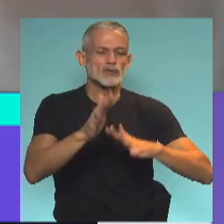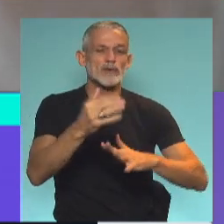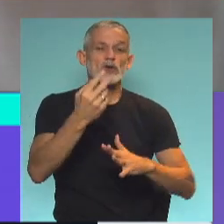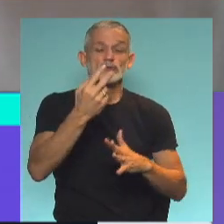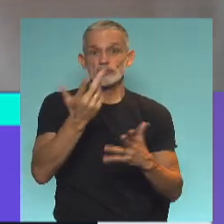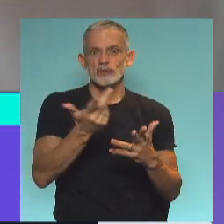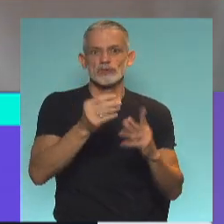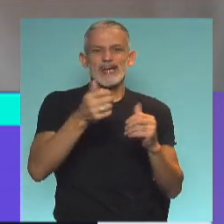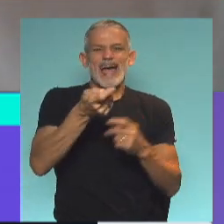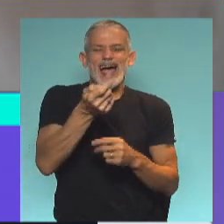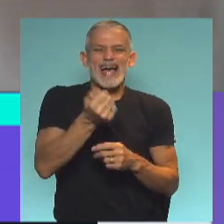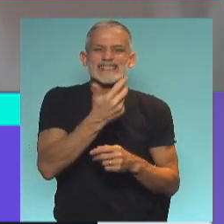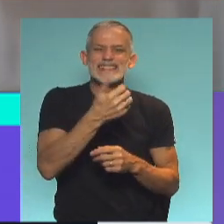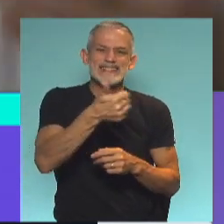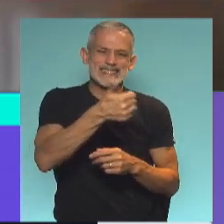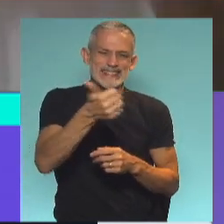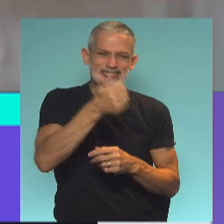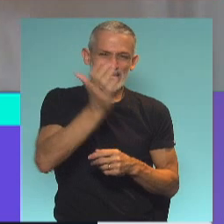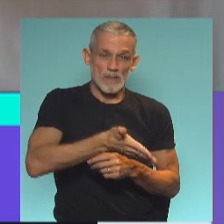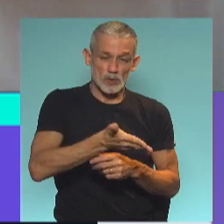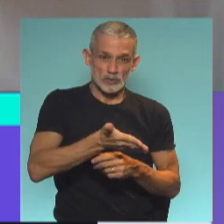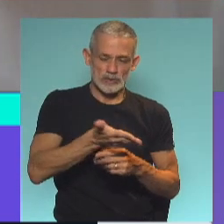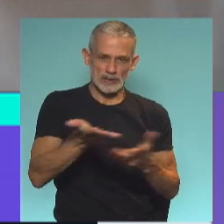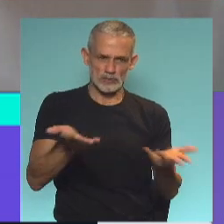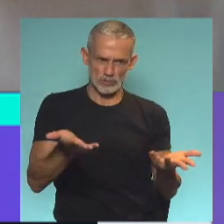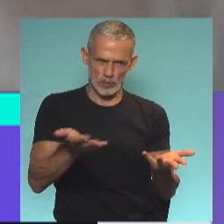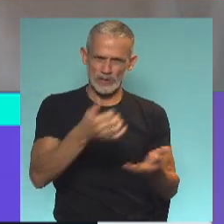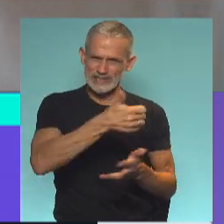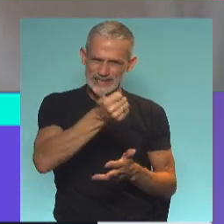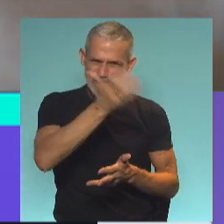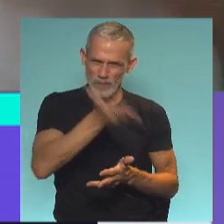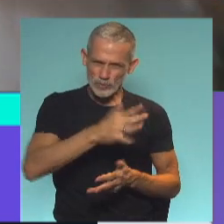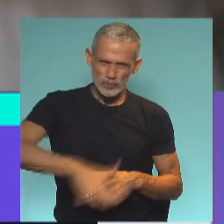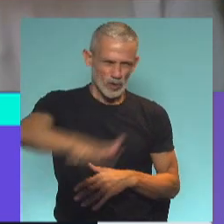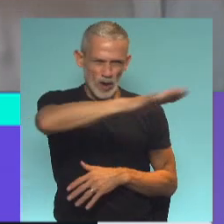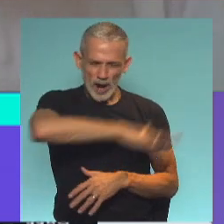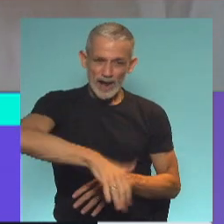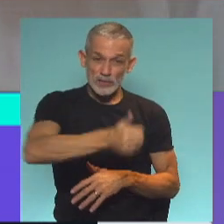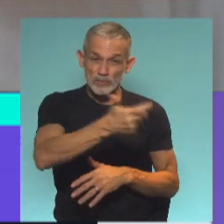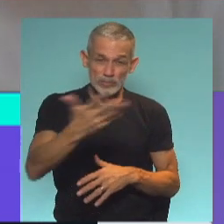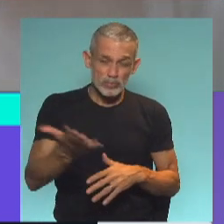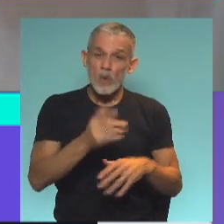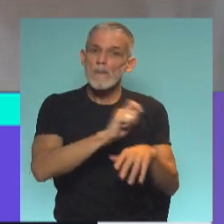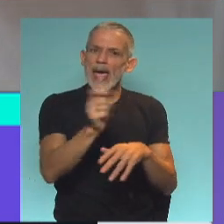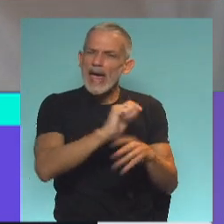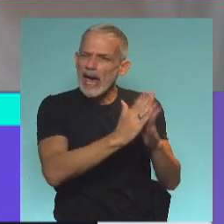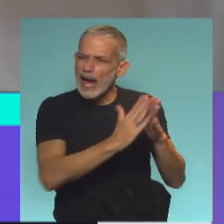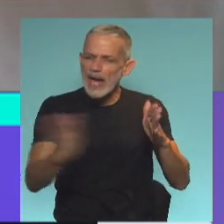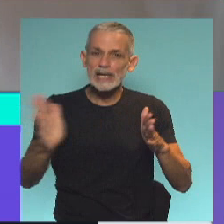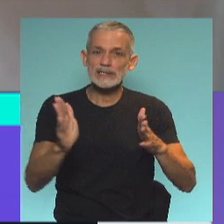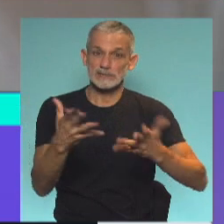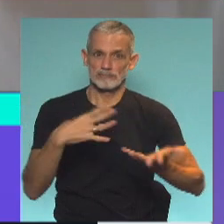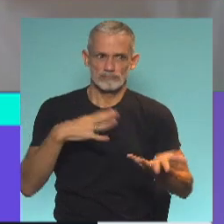2/3 del total de la población, si yo tengo 2/3 del total de la población que durante muchos meses todavía van